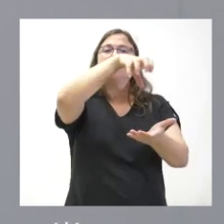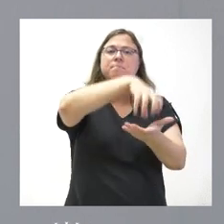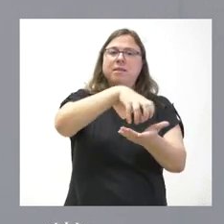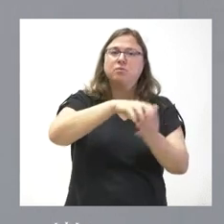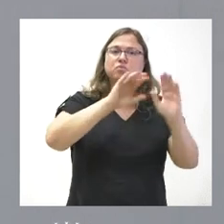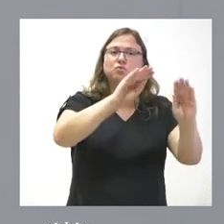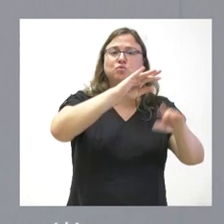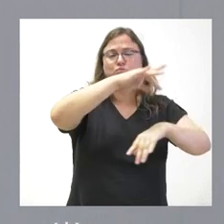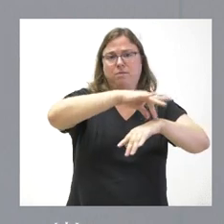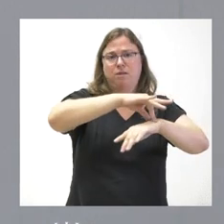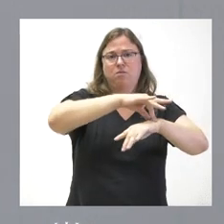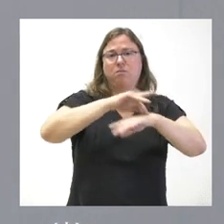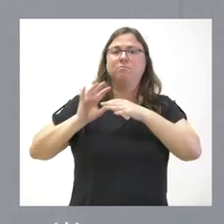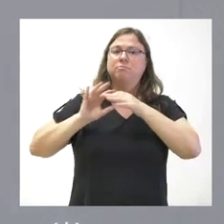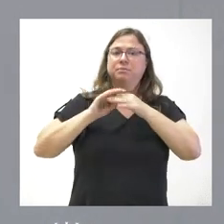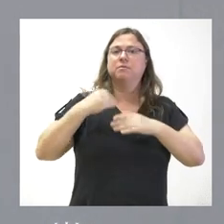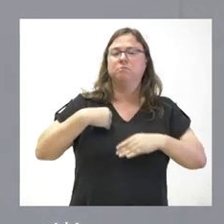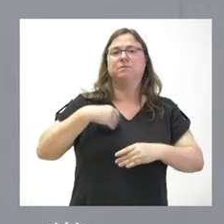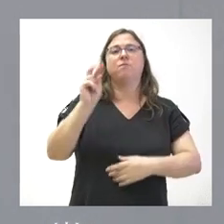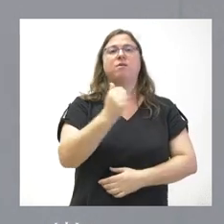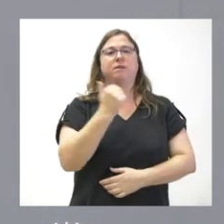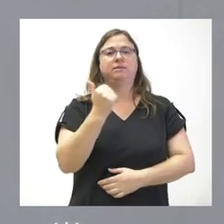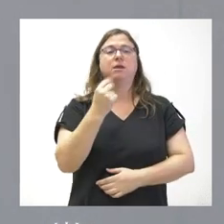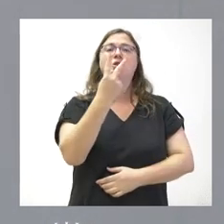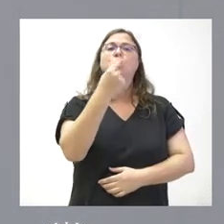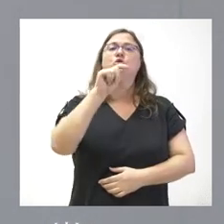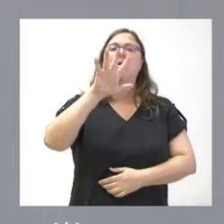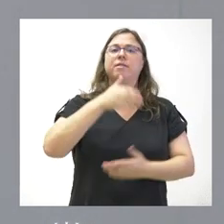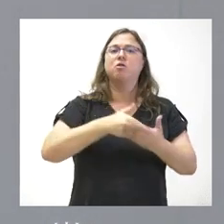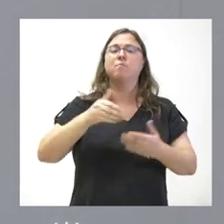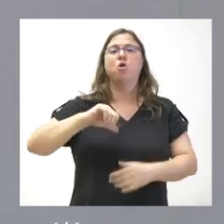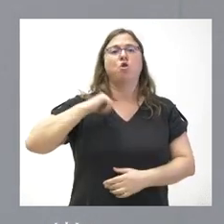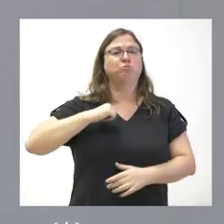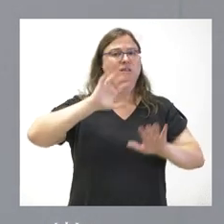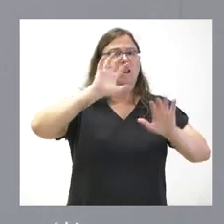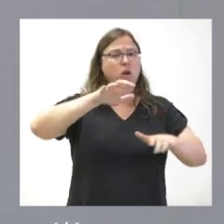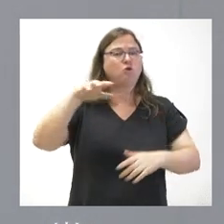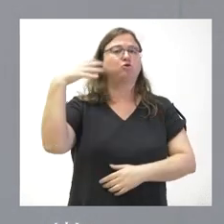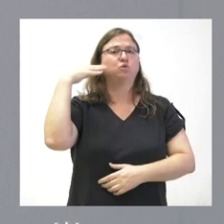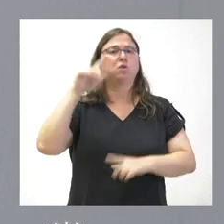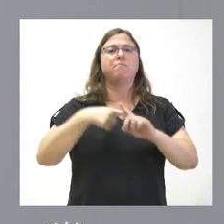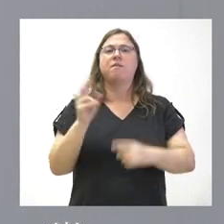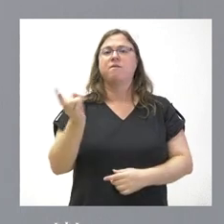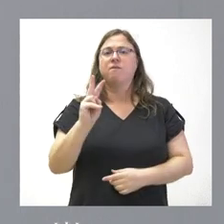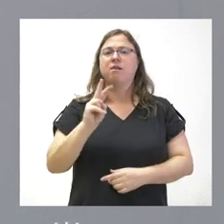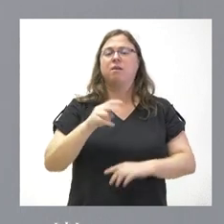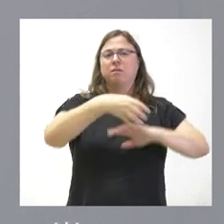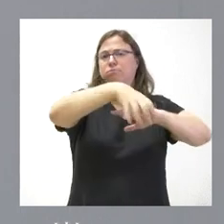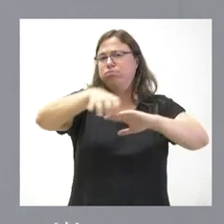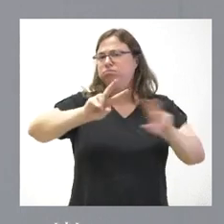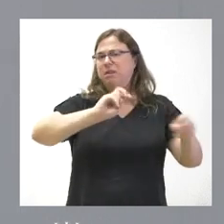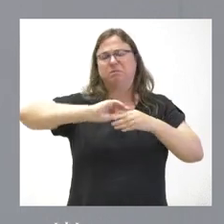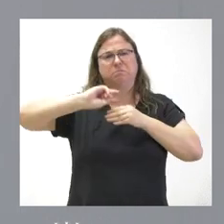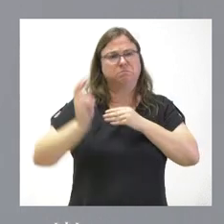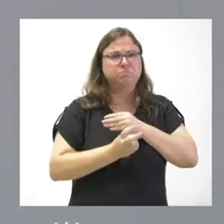demás adscritos a la misma 2,5 millones de euros para los hospitales de León Sor y Valladolid para diversos suministros